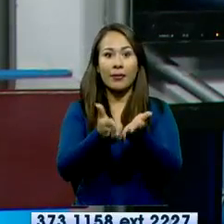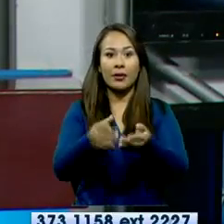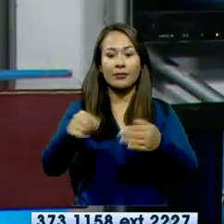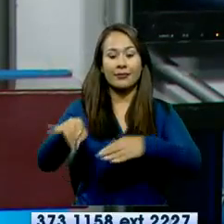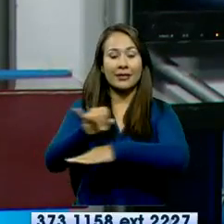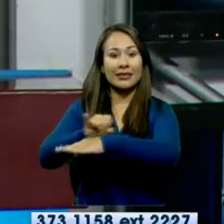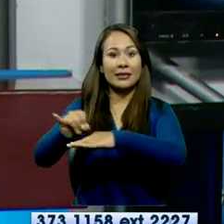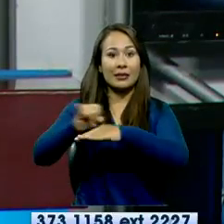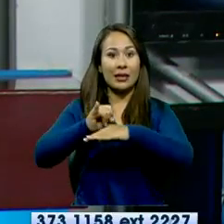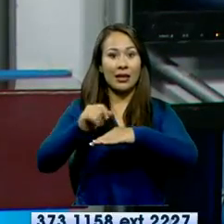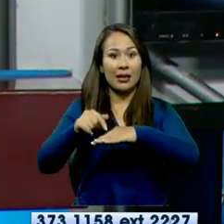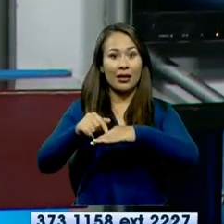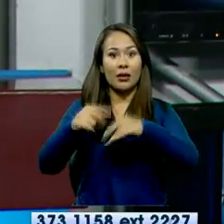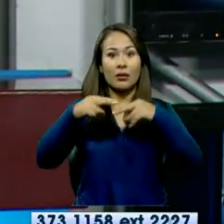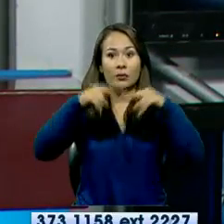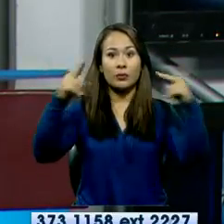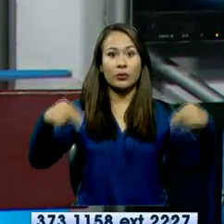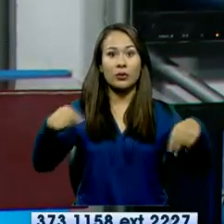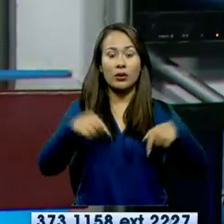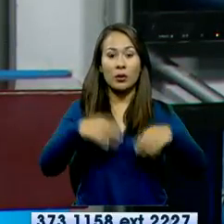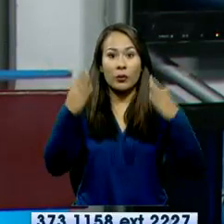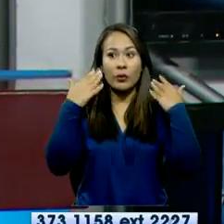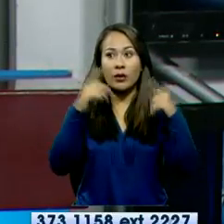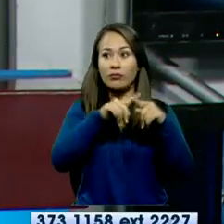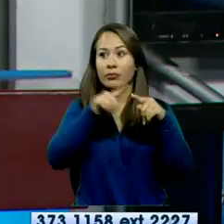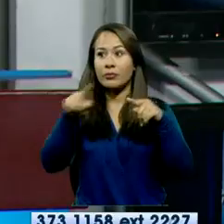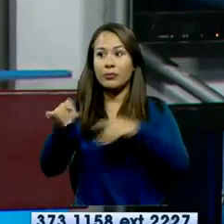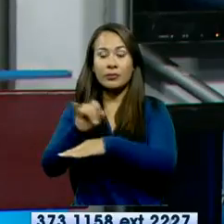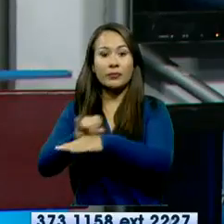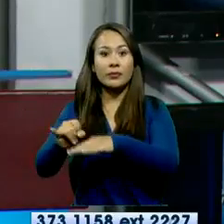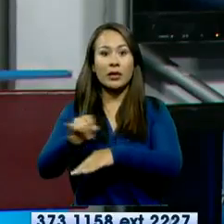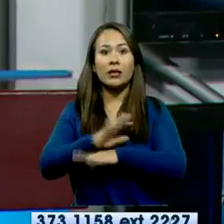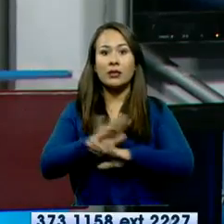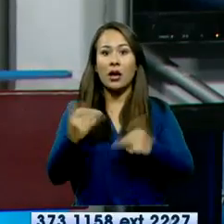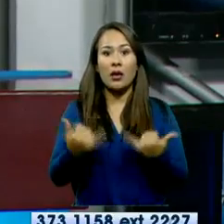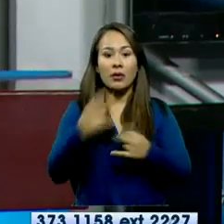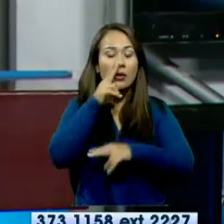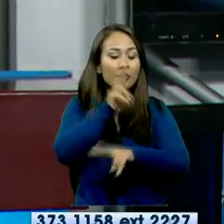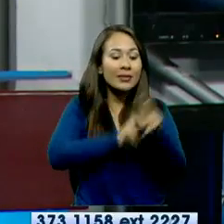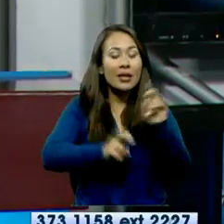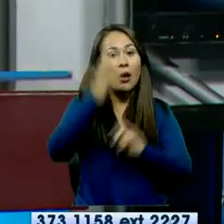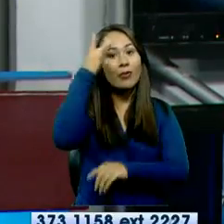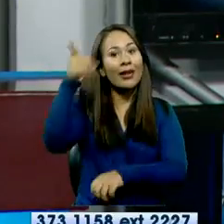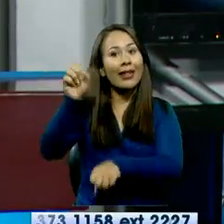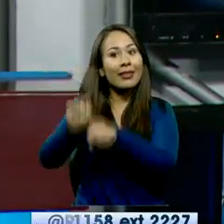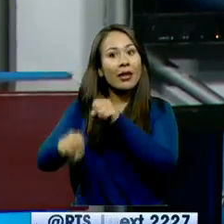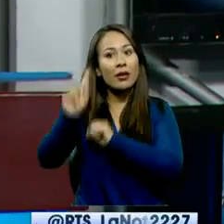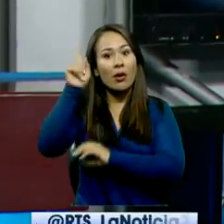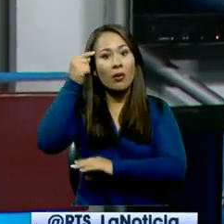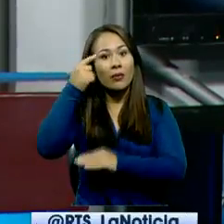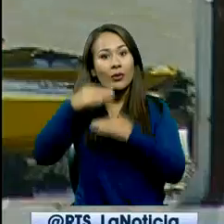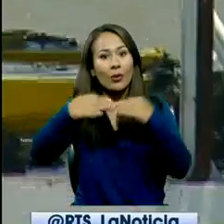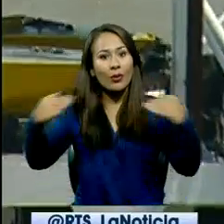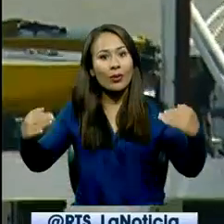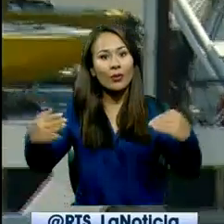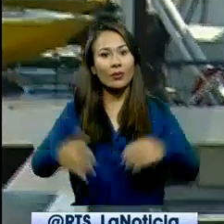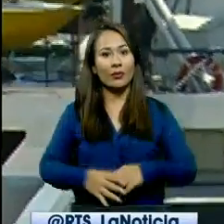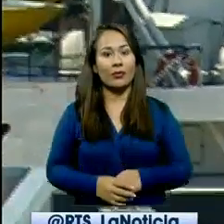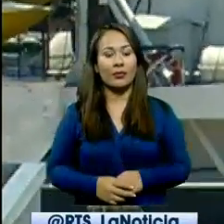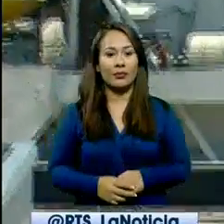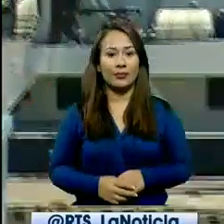isla Santay con Guayaquil. La fiscalía inició el proceso investigativo por el delito de daños a la propiedad pública.